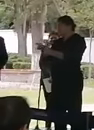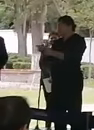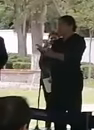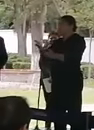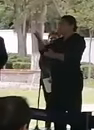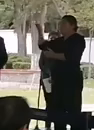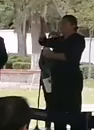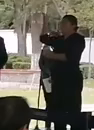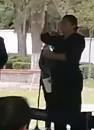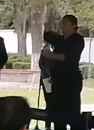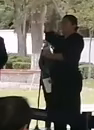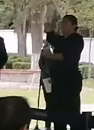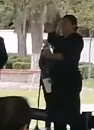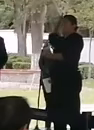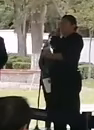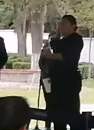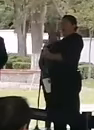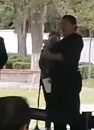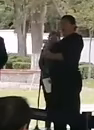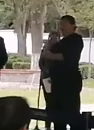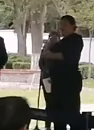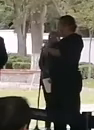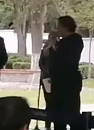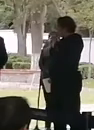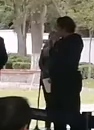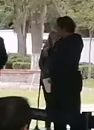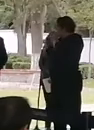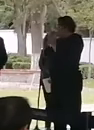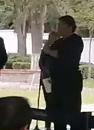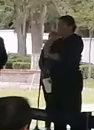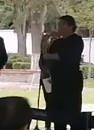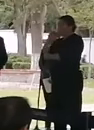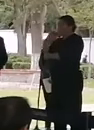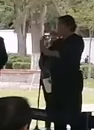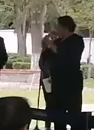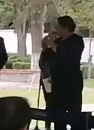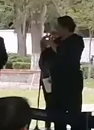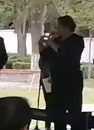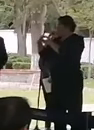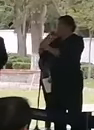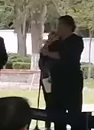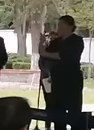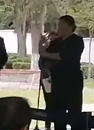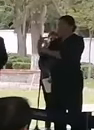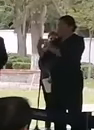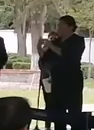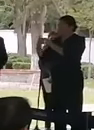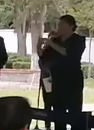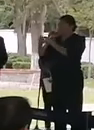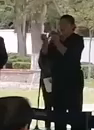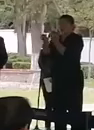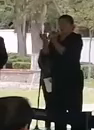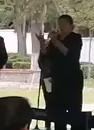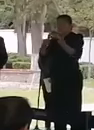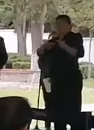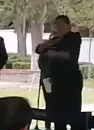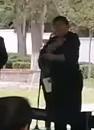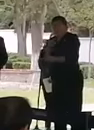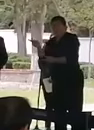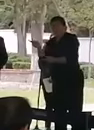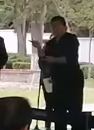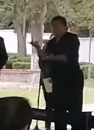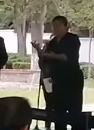muchas razones, ¿no? Por la corrupción del gobierno, por la pobreza, por